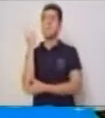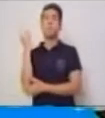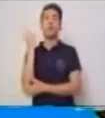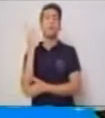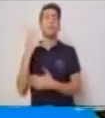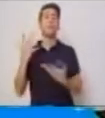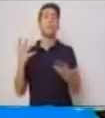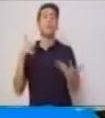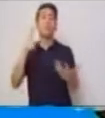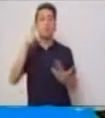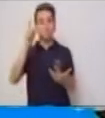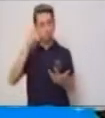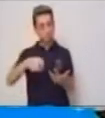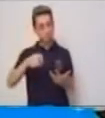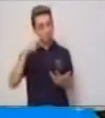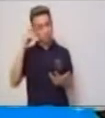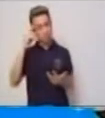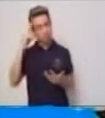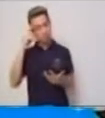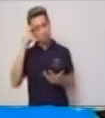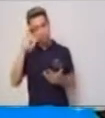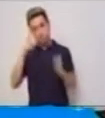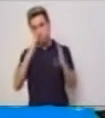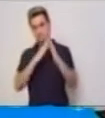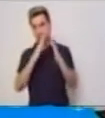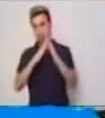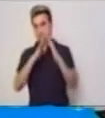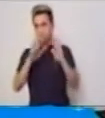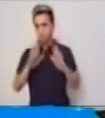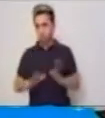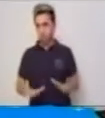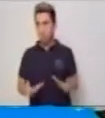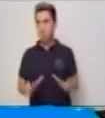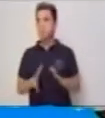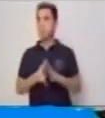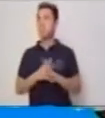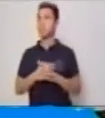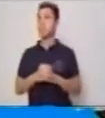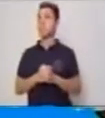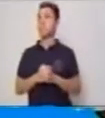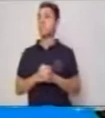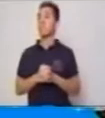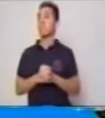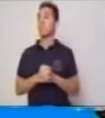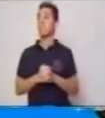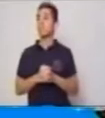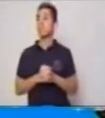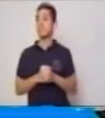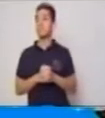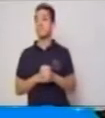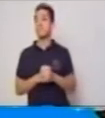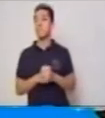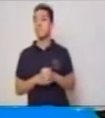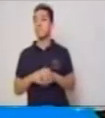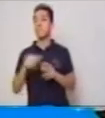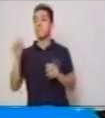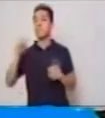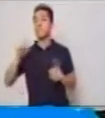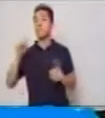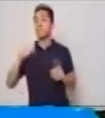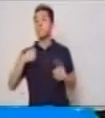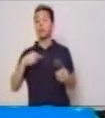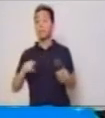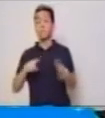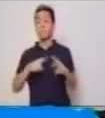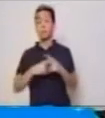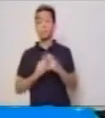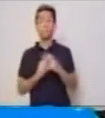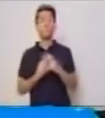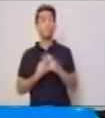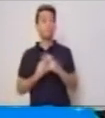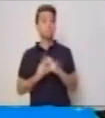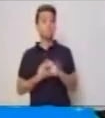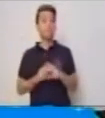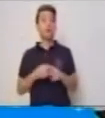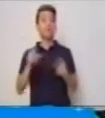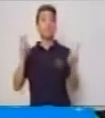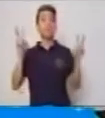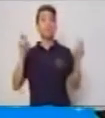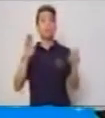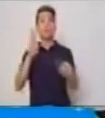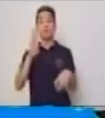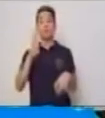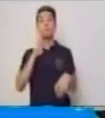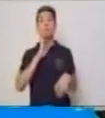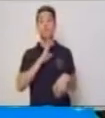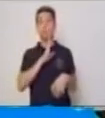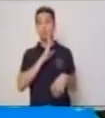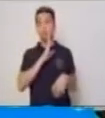debes recordar, quédate en casa. El día de hoy vamos a iniciar con un tema para cuarto bachillerato